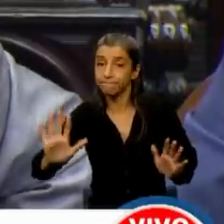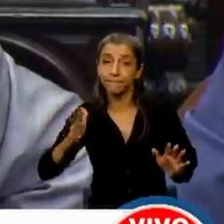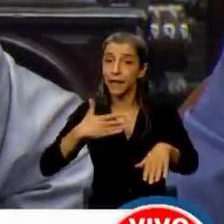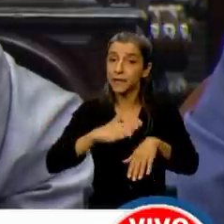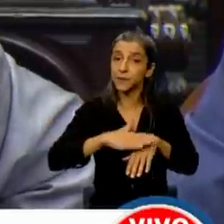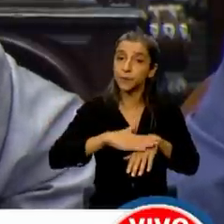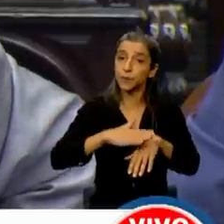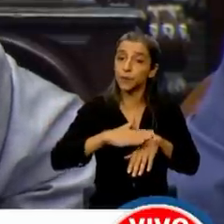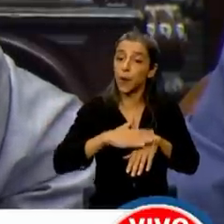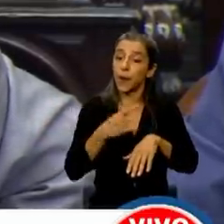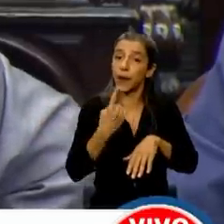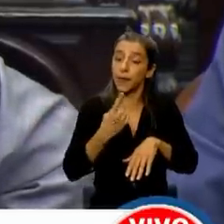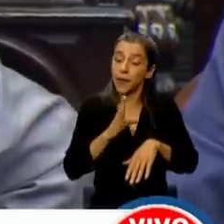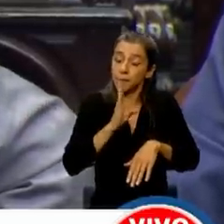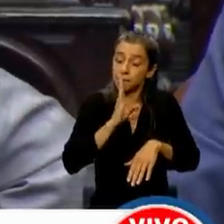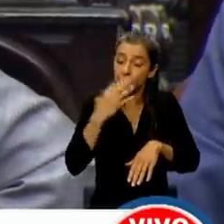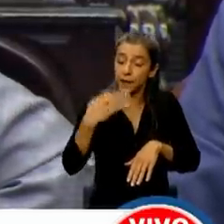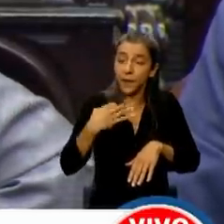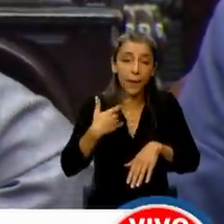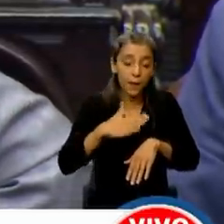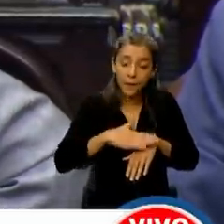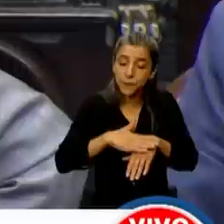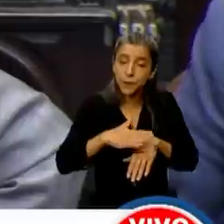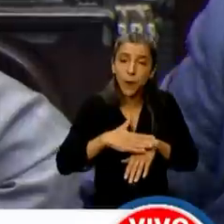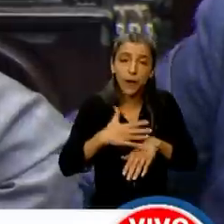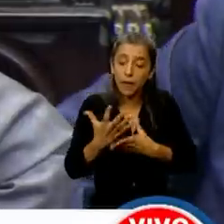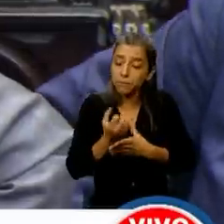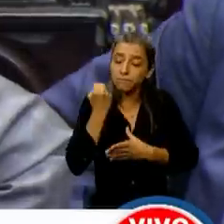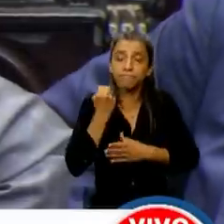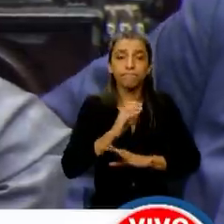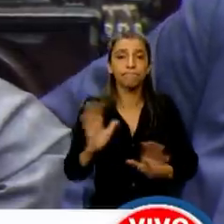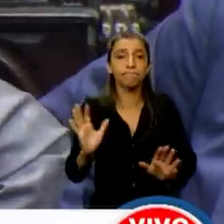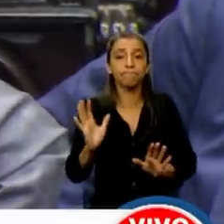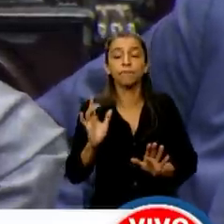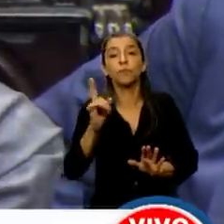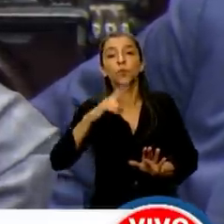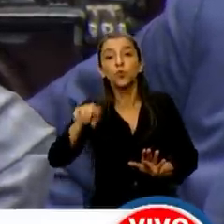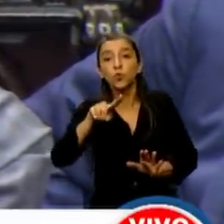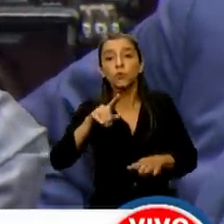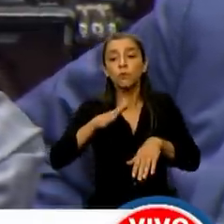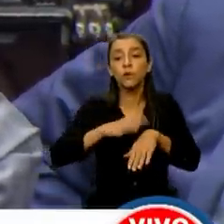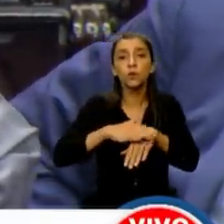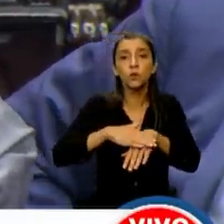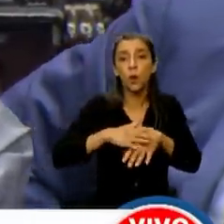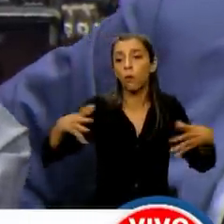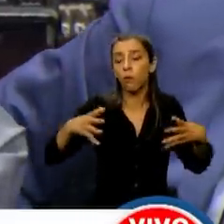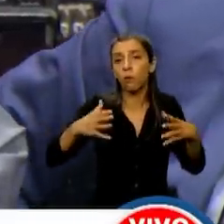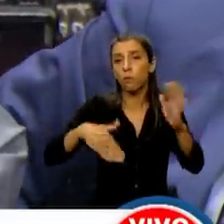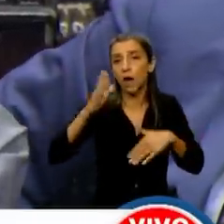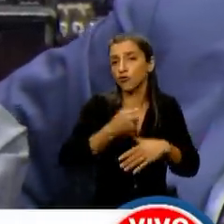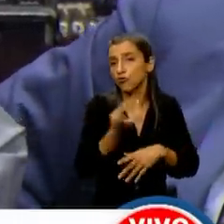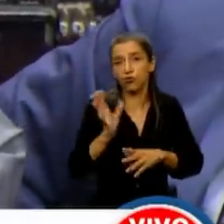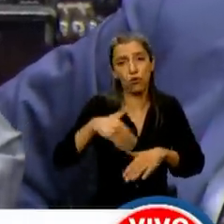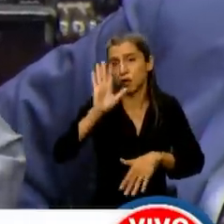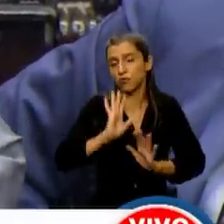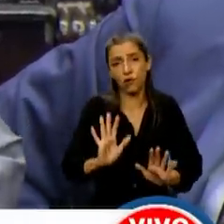cuando uno tiene la responsabilidad de ser la mayoría hay cosas de la que no se